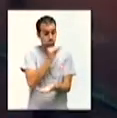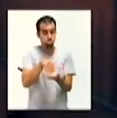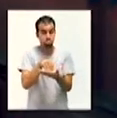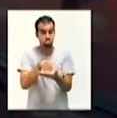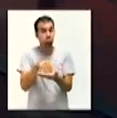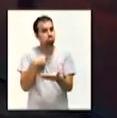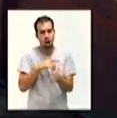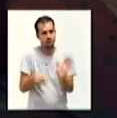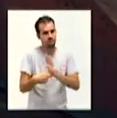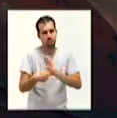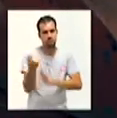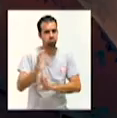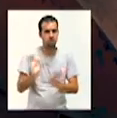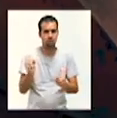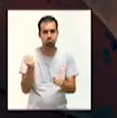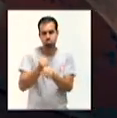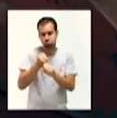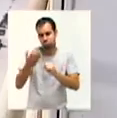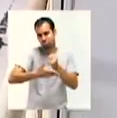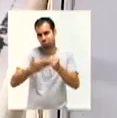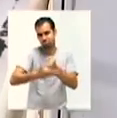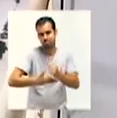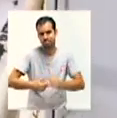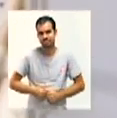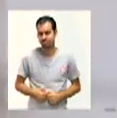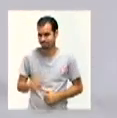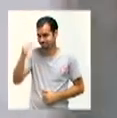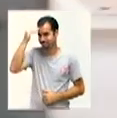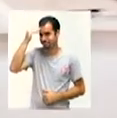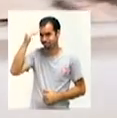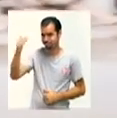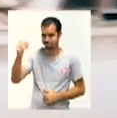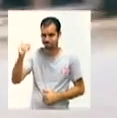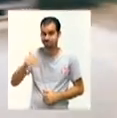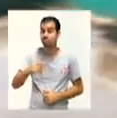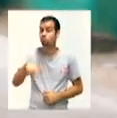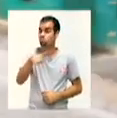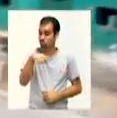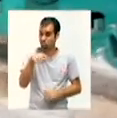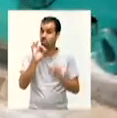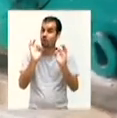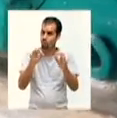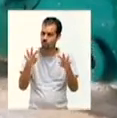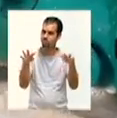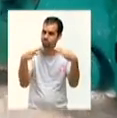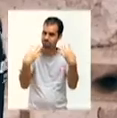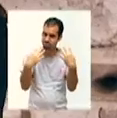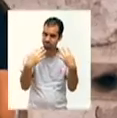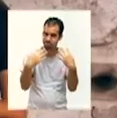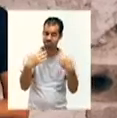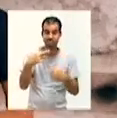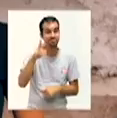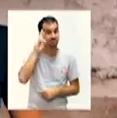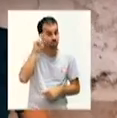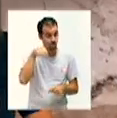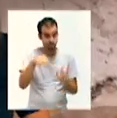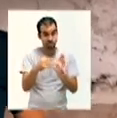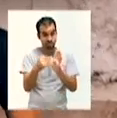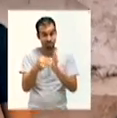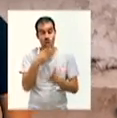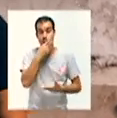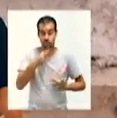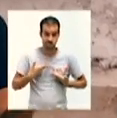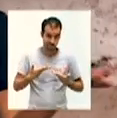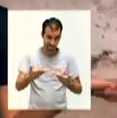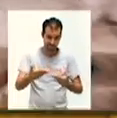pusieron de operador de clarificador y por eso me quedé haciendo zafra ahí. Muchísimas gracias, Richard, por acompañarnos. Y ustedes, amigos, sigan